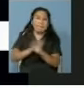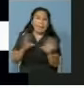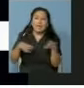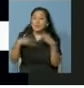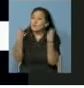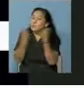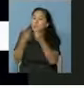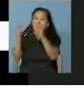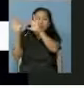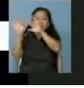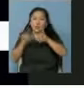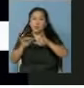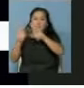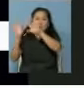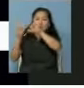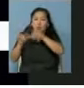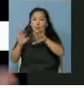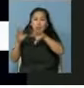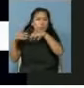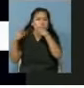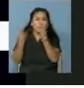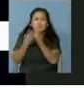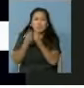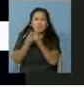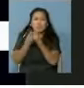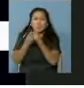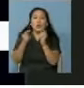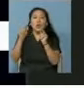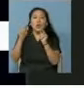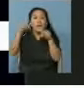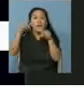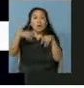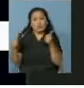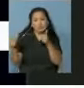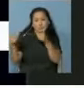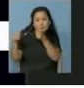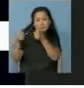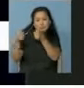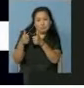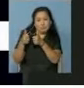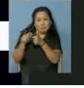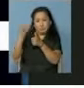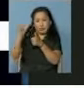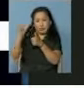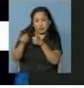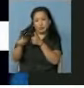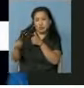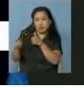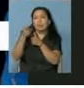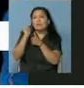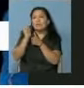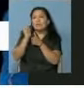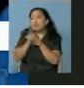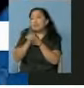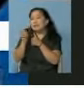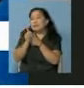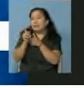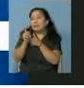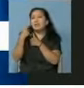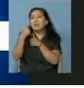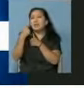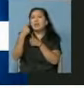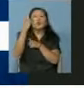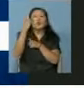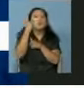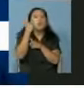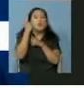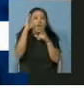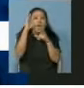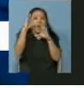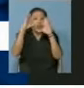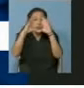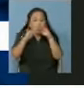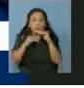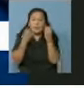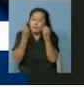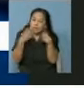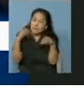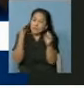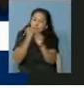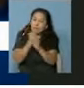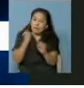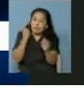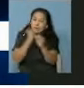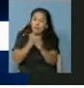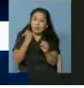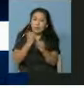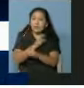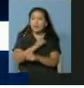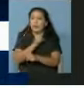desastre el barrio Ledesma. Bueno, pero ahora estoy aquí acompañado, Mari, por alguien que desde las 9 de la noche de ayer comenzó a trabajar. Estoy